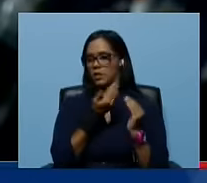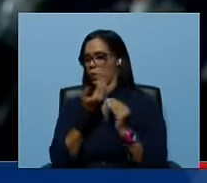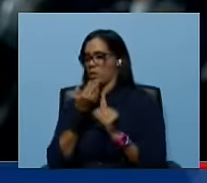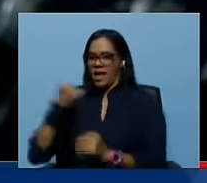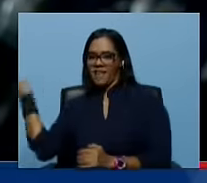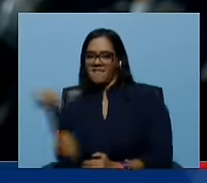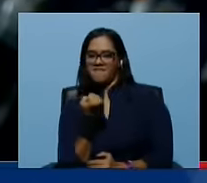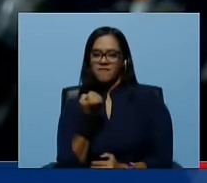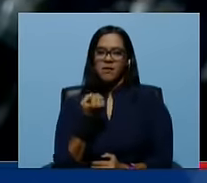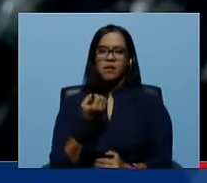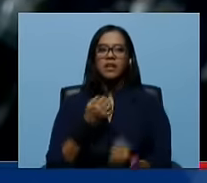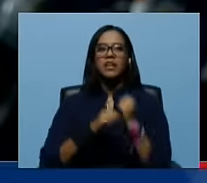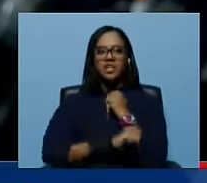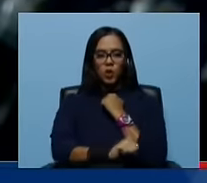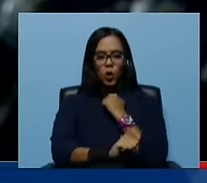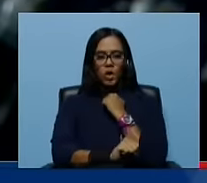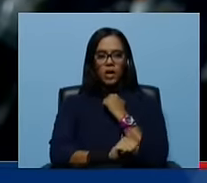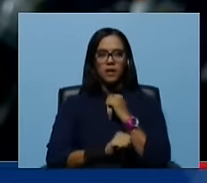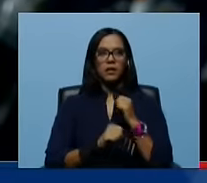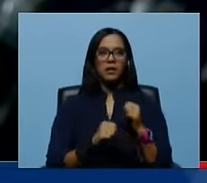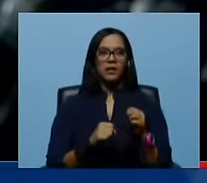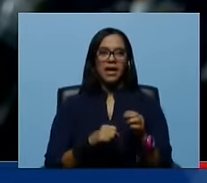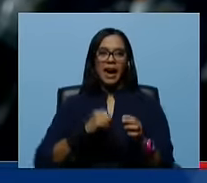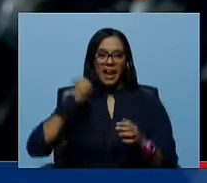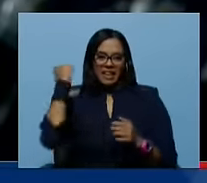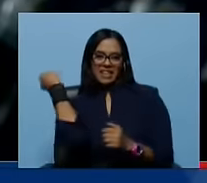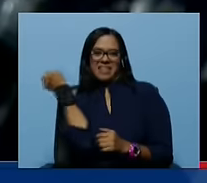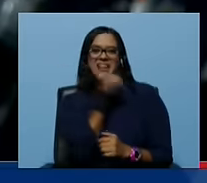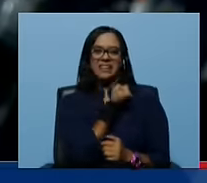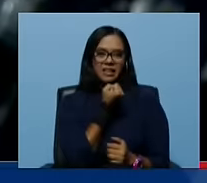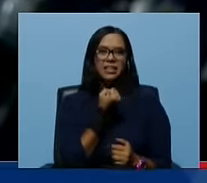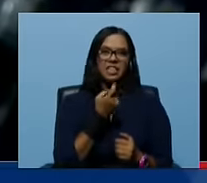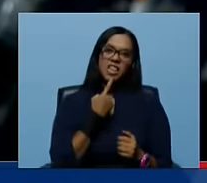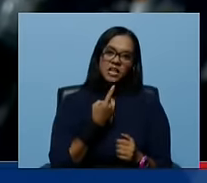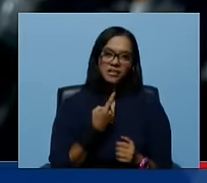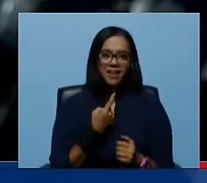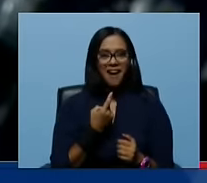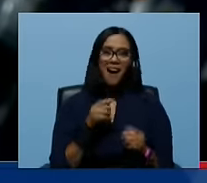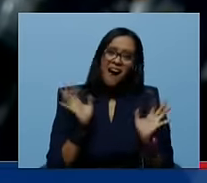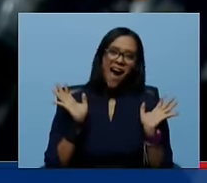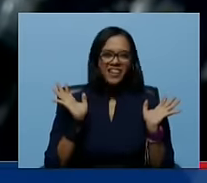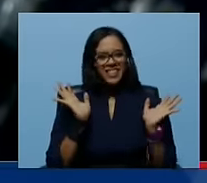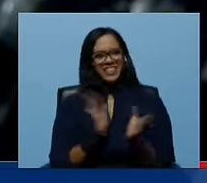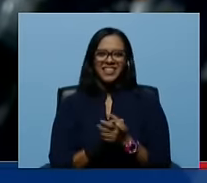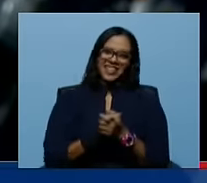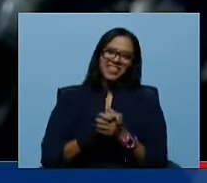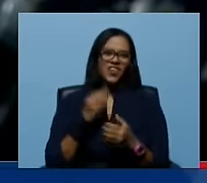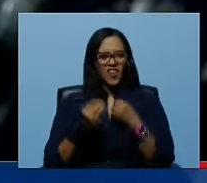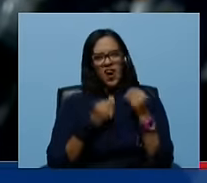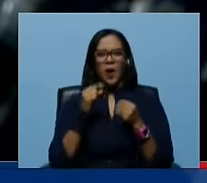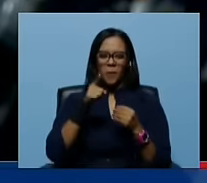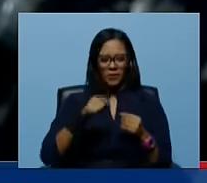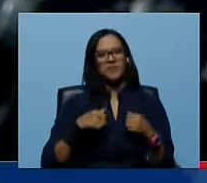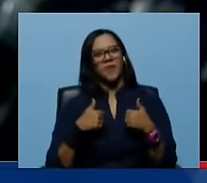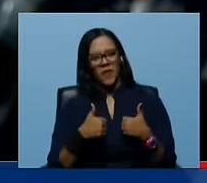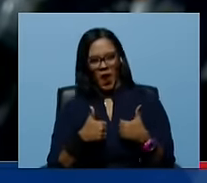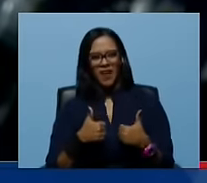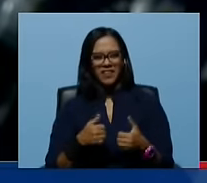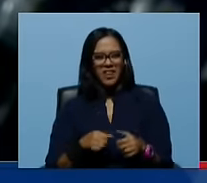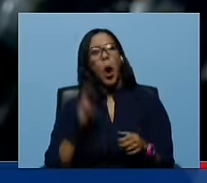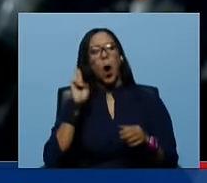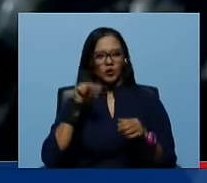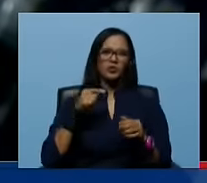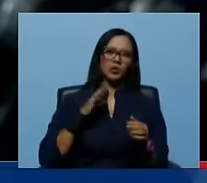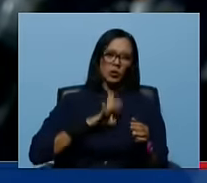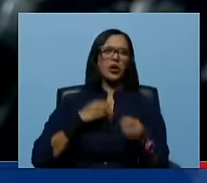puñal. Y te está clavando el puñal y te está matando y te dice, ay, es que esto lo hago por su bien. Usted